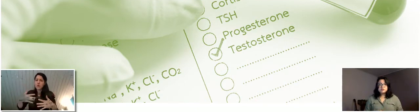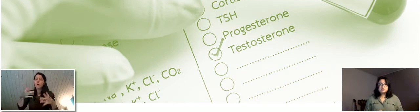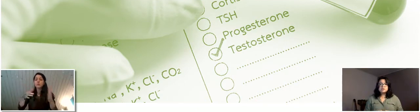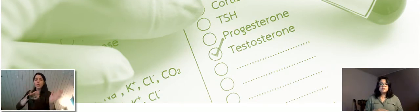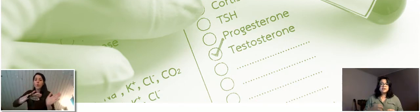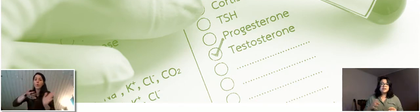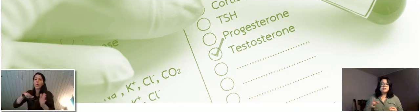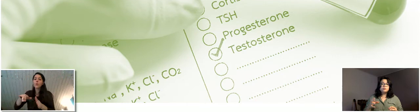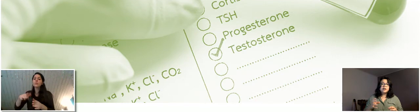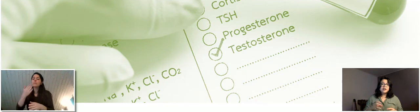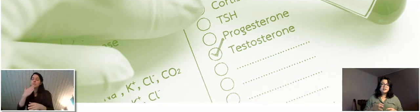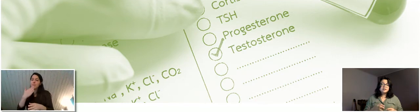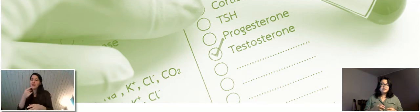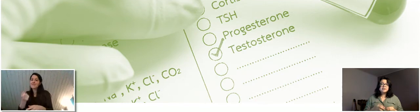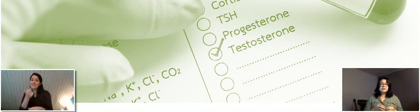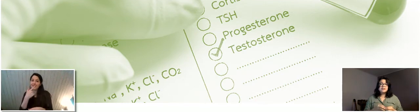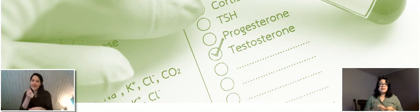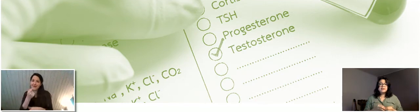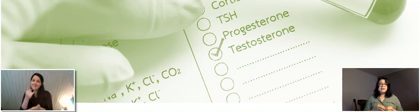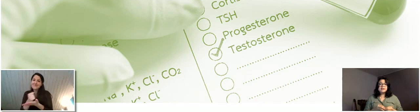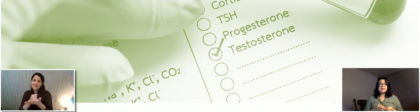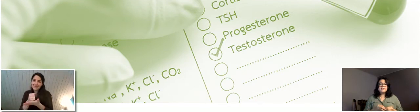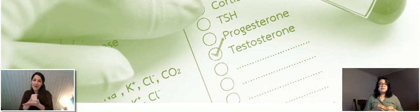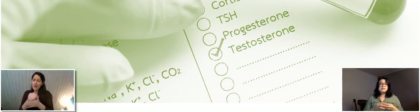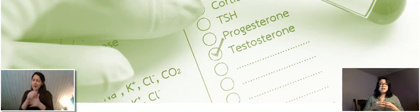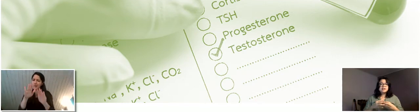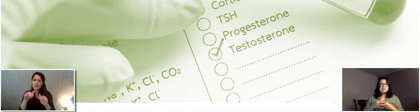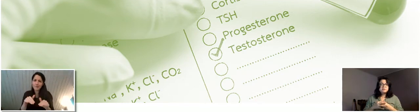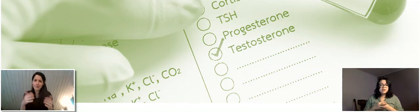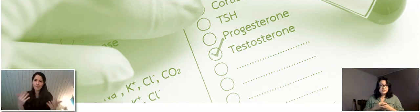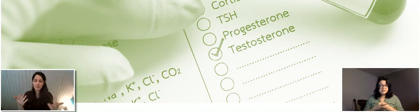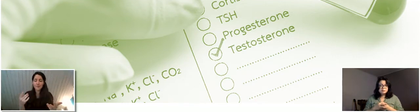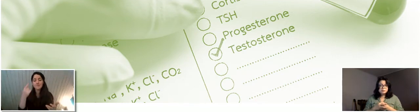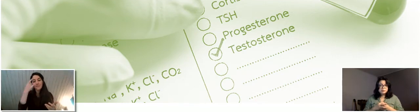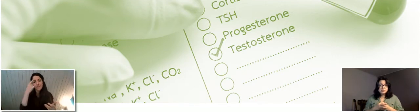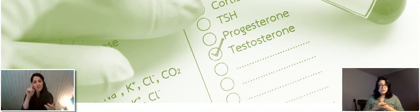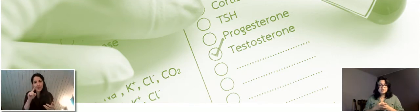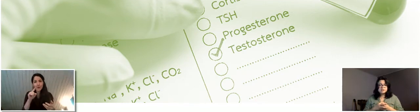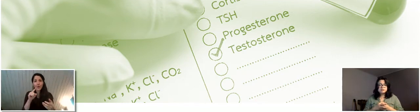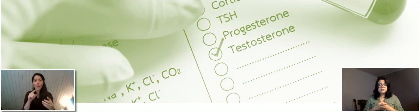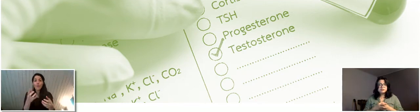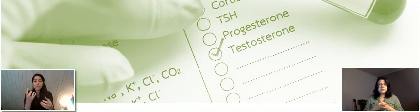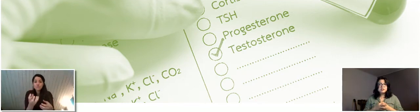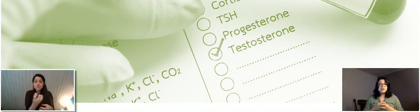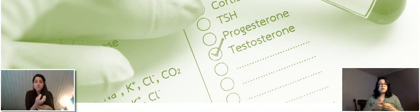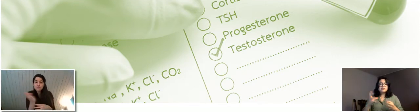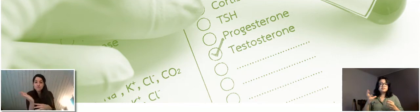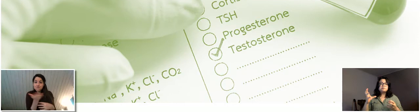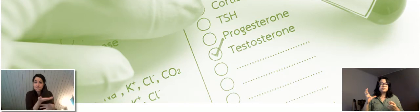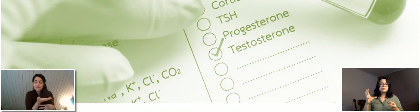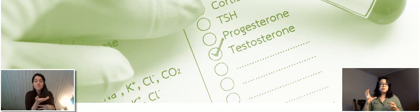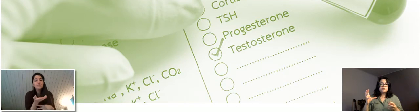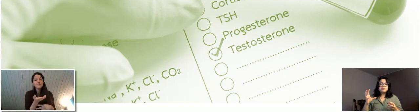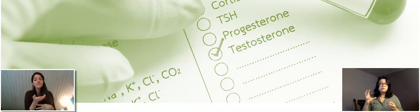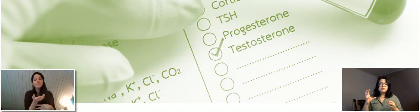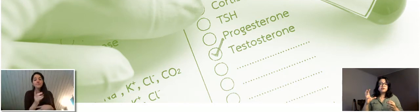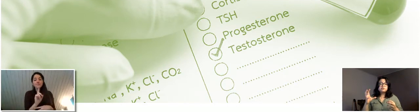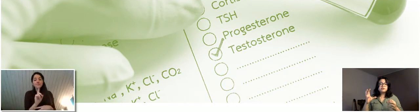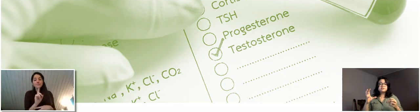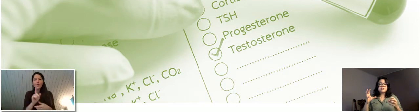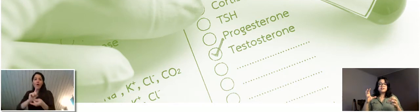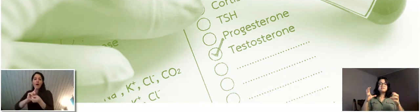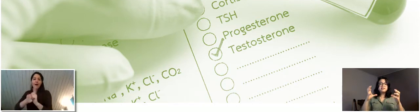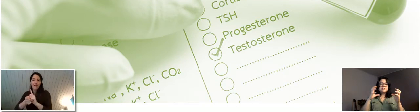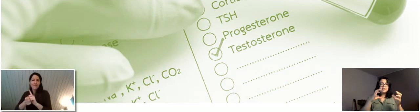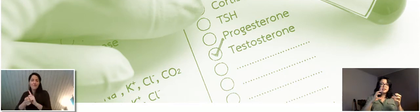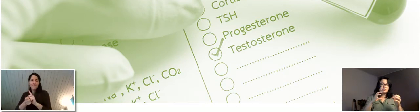propósito, solo que en lugar de eliminar la fuente que produce la testosterona, lo que hacemos es producir